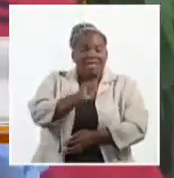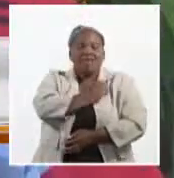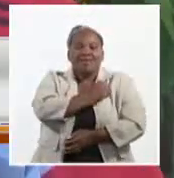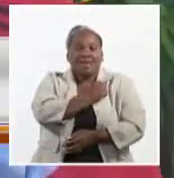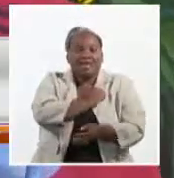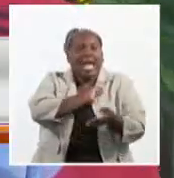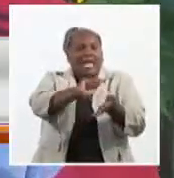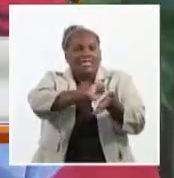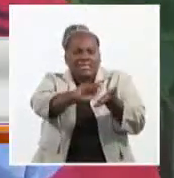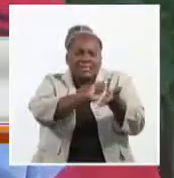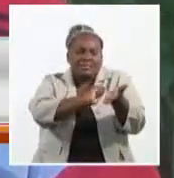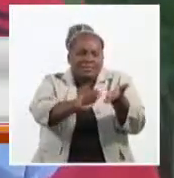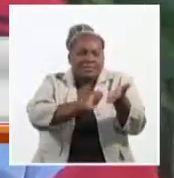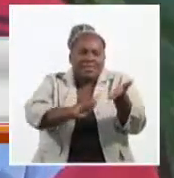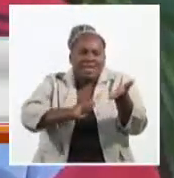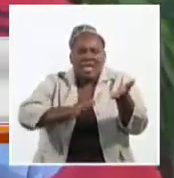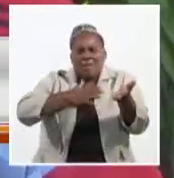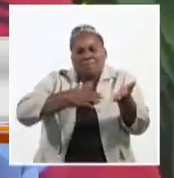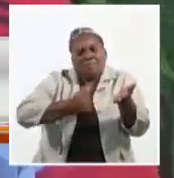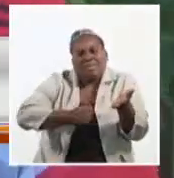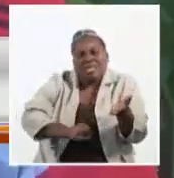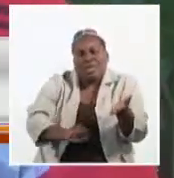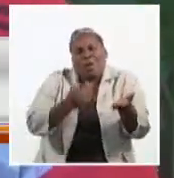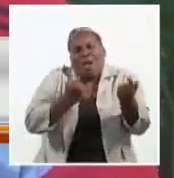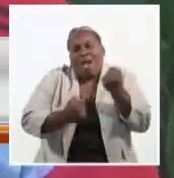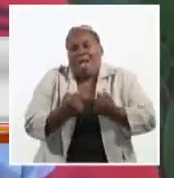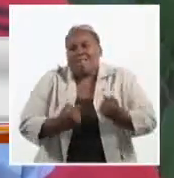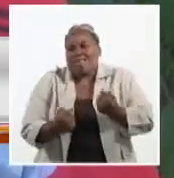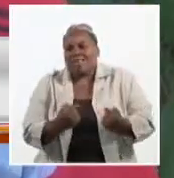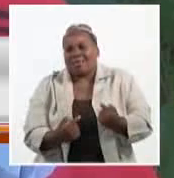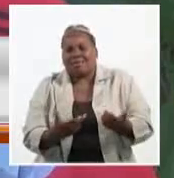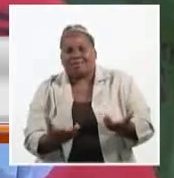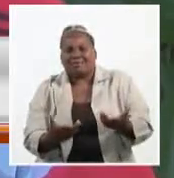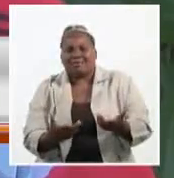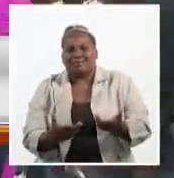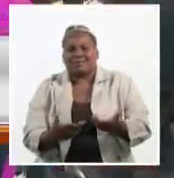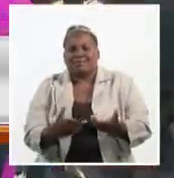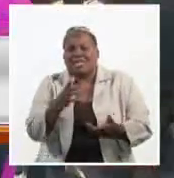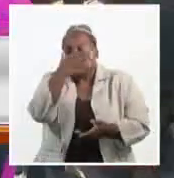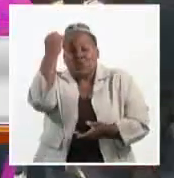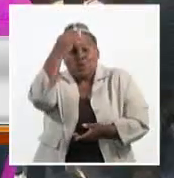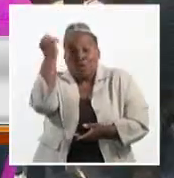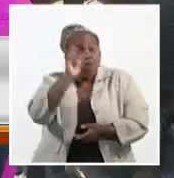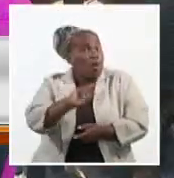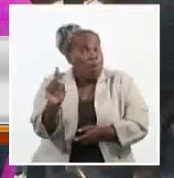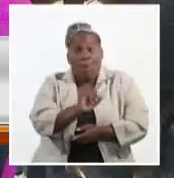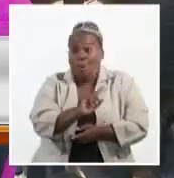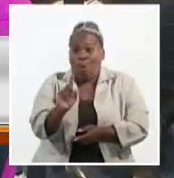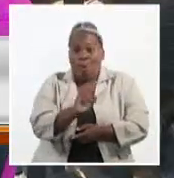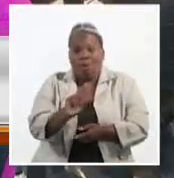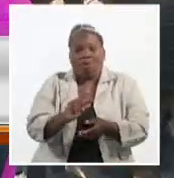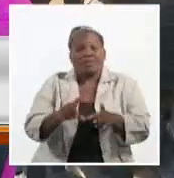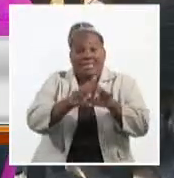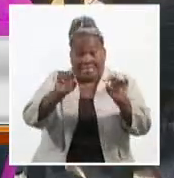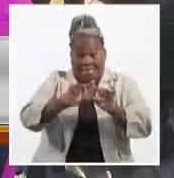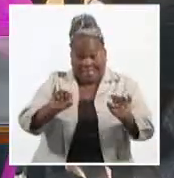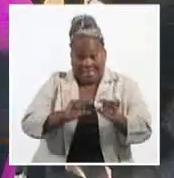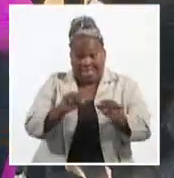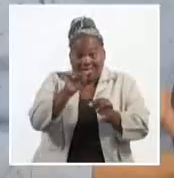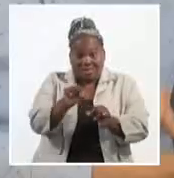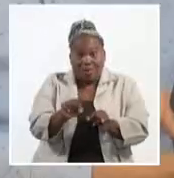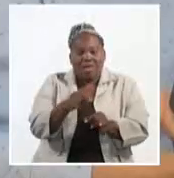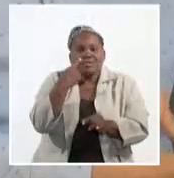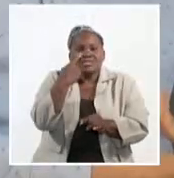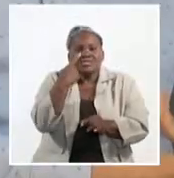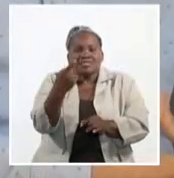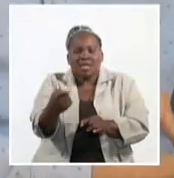alguien escribiera sobre la vida de su hijo y que no quedara en el olvido. El texto destaca además por el dominio del